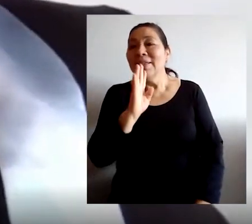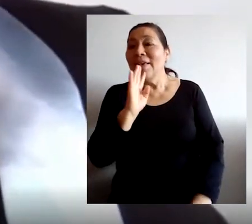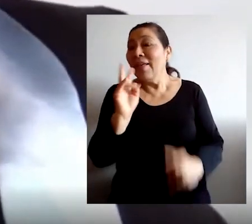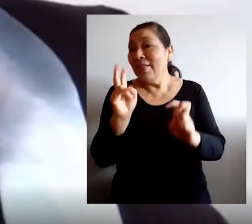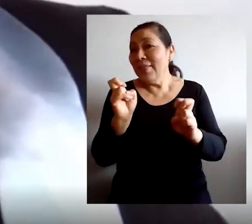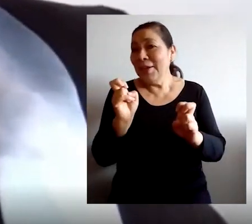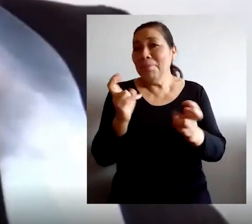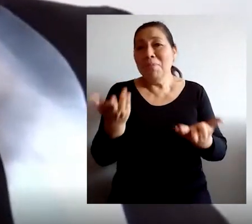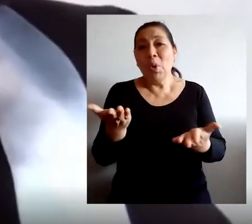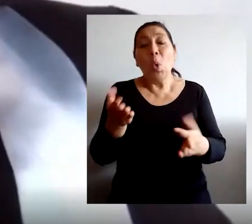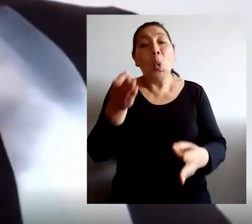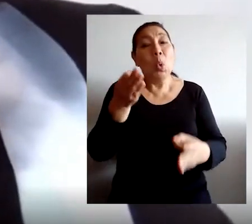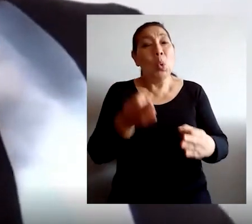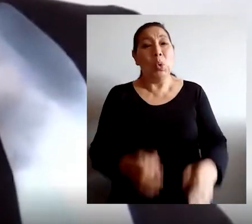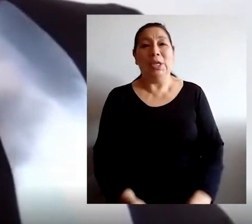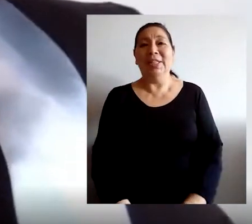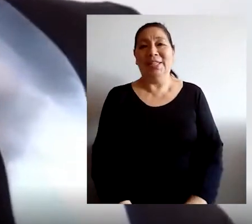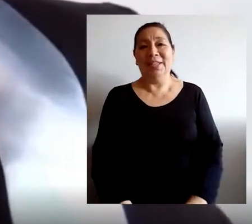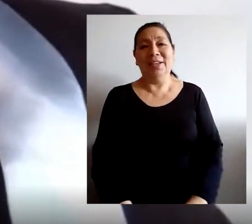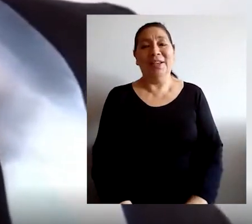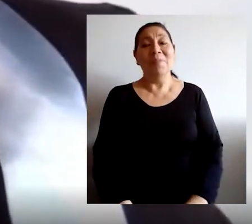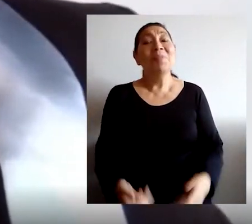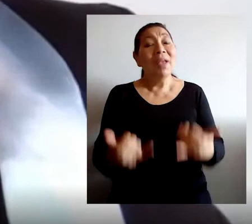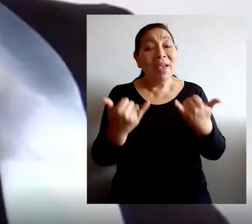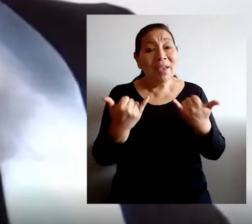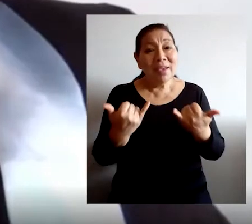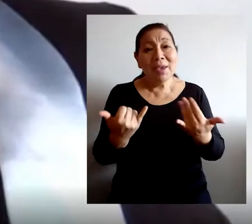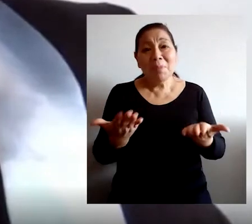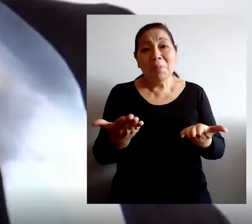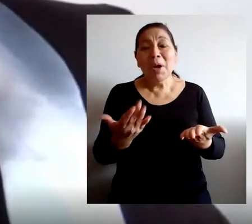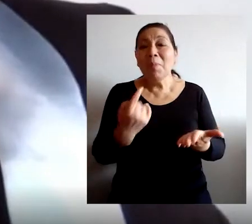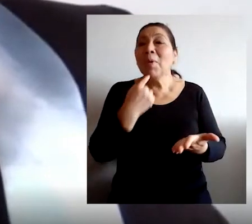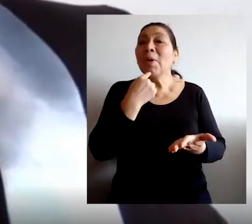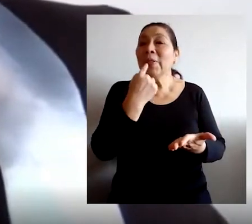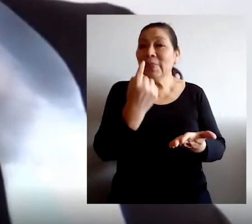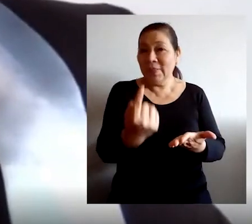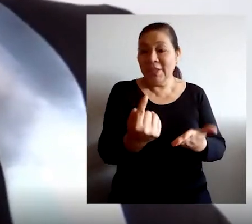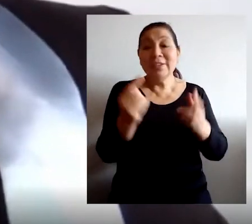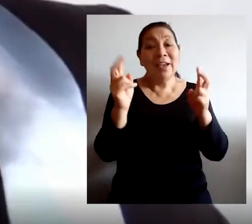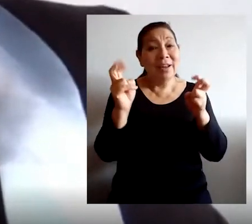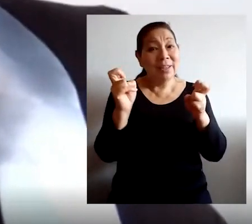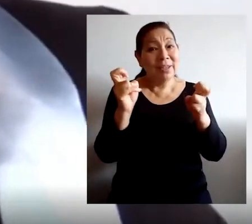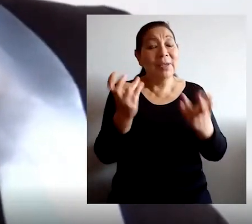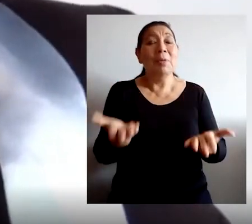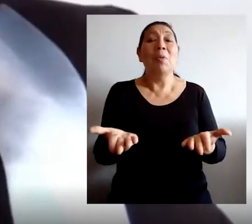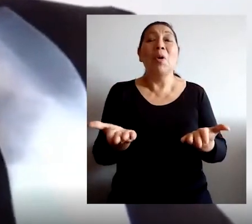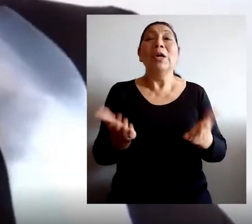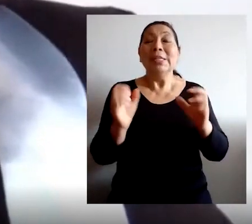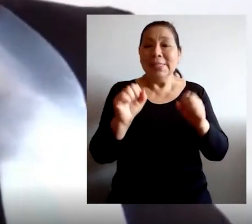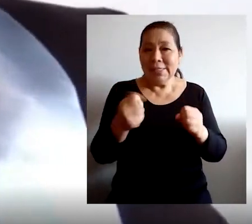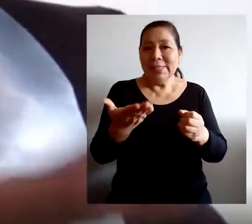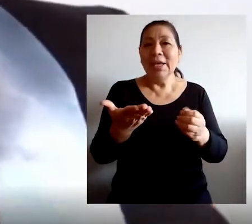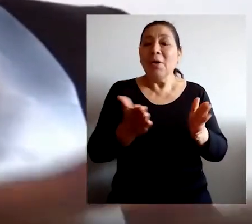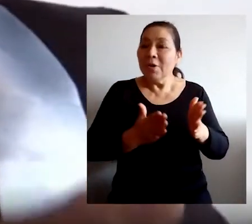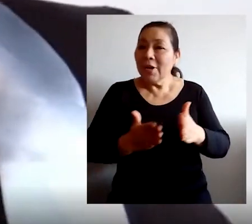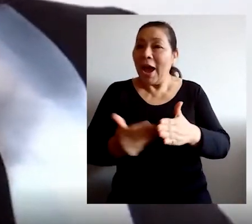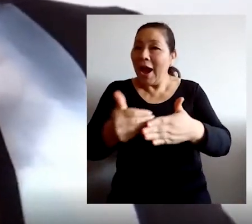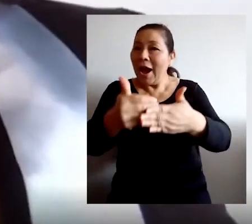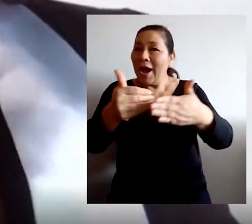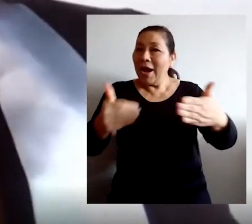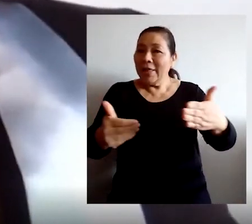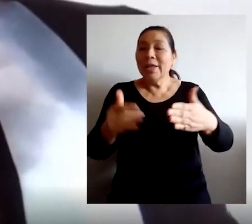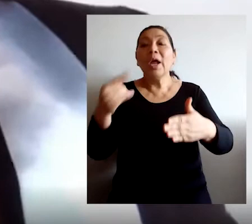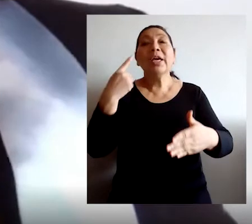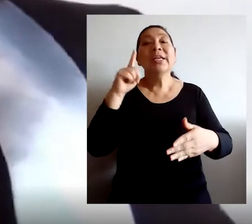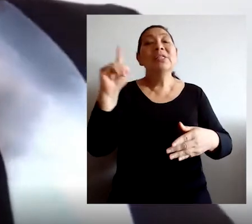en temas estrictamente jurídicos, ¿no? Y hemos reiteramos el tema de que sí hubo una vía anterior que